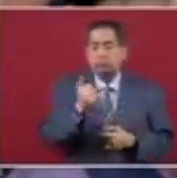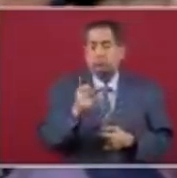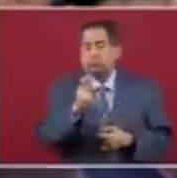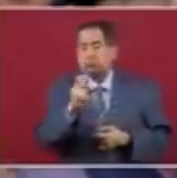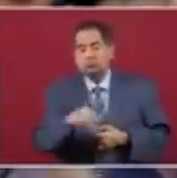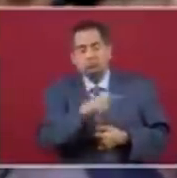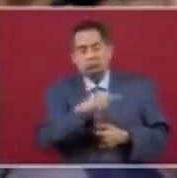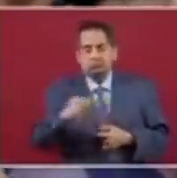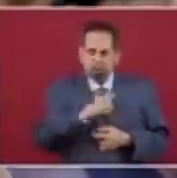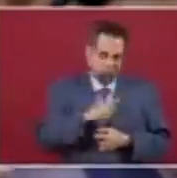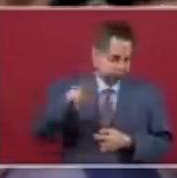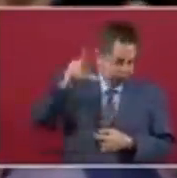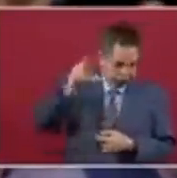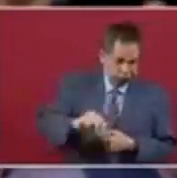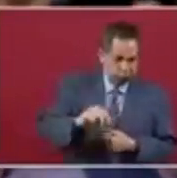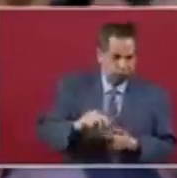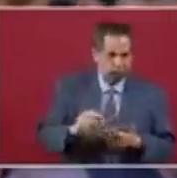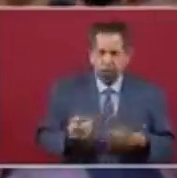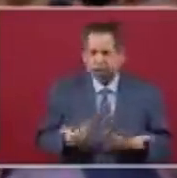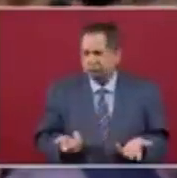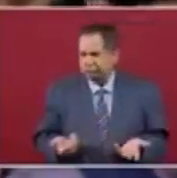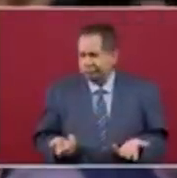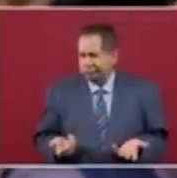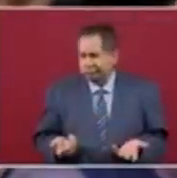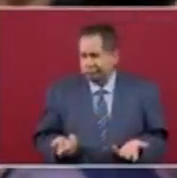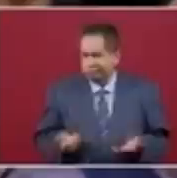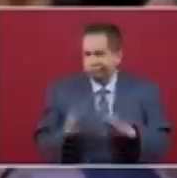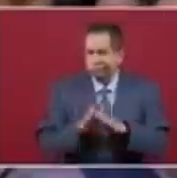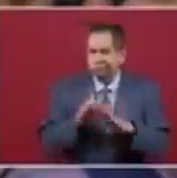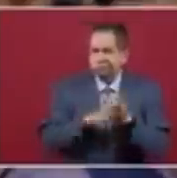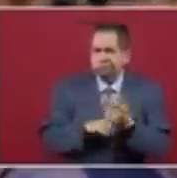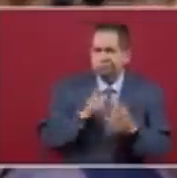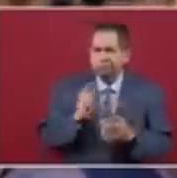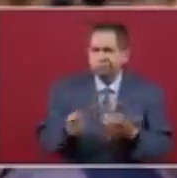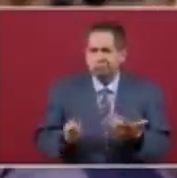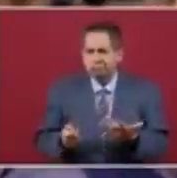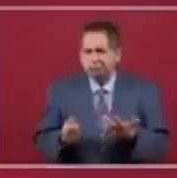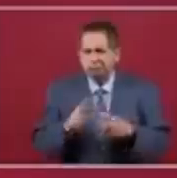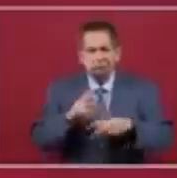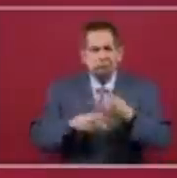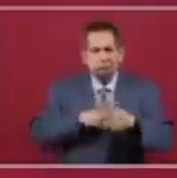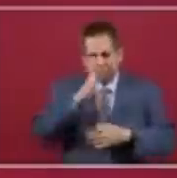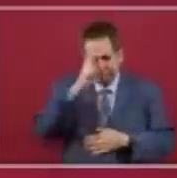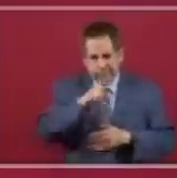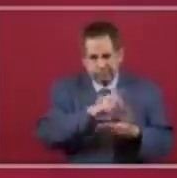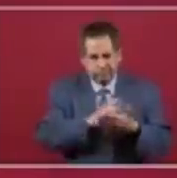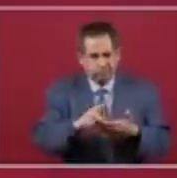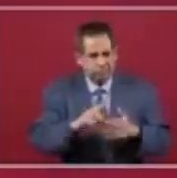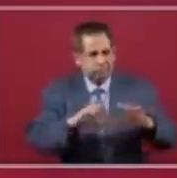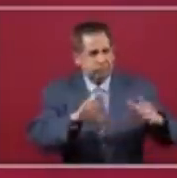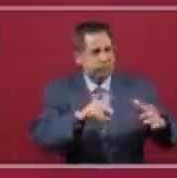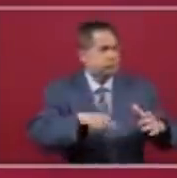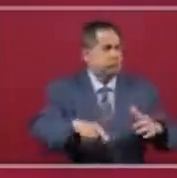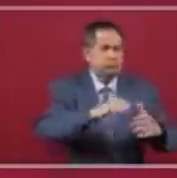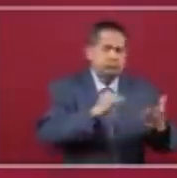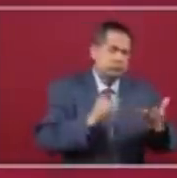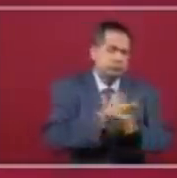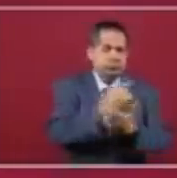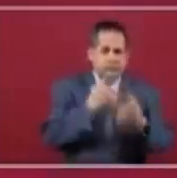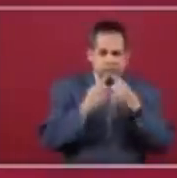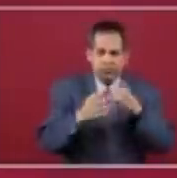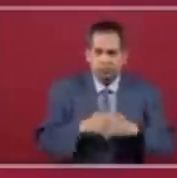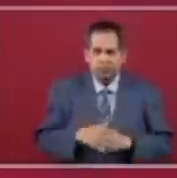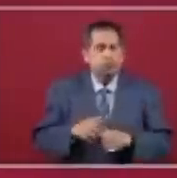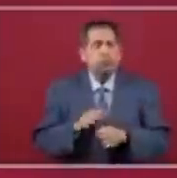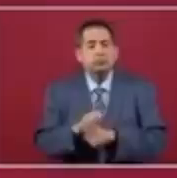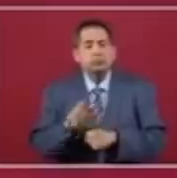donde hubo un rotundo no. Entonces, por este lado, pues, ¿cómo se va a respetar el derecho a los pueblos a decidir? Y